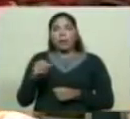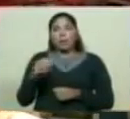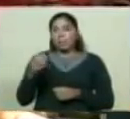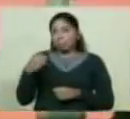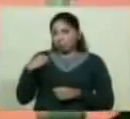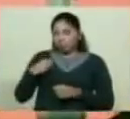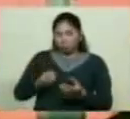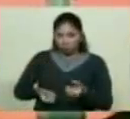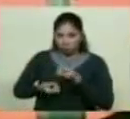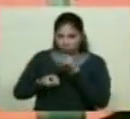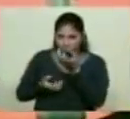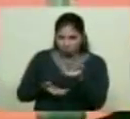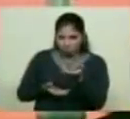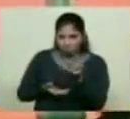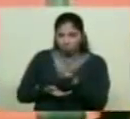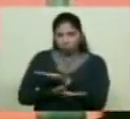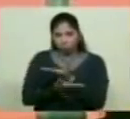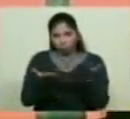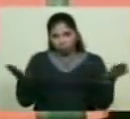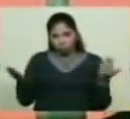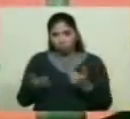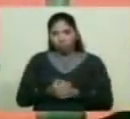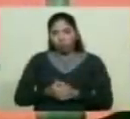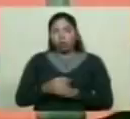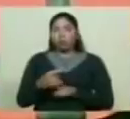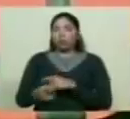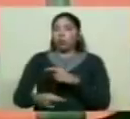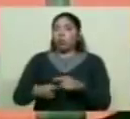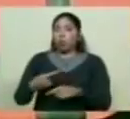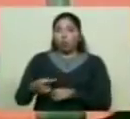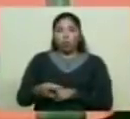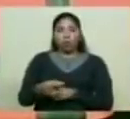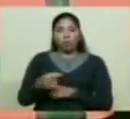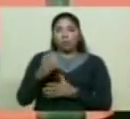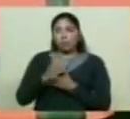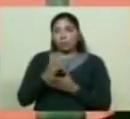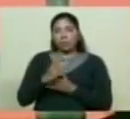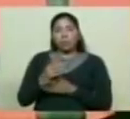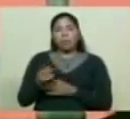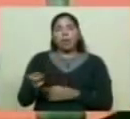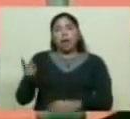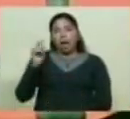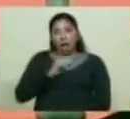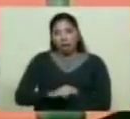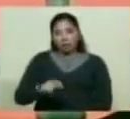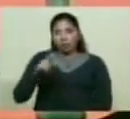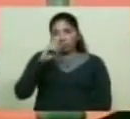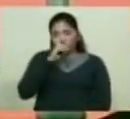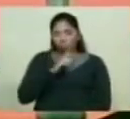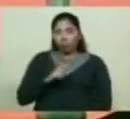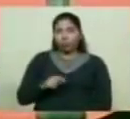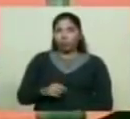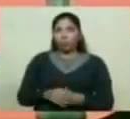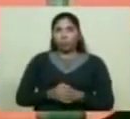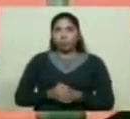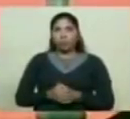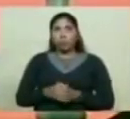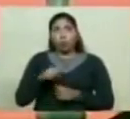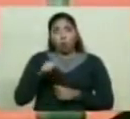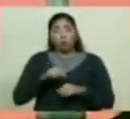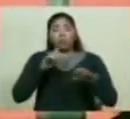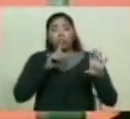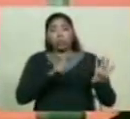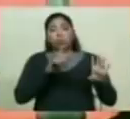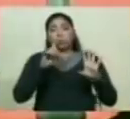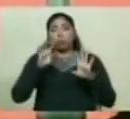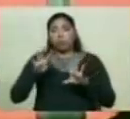a este acto que ustedes conmemoran todos los años y que siempre tiene presencia nacional pero que hoy a 199